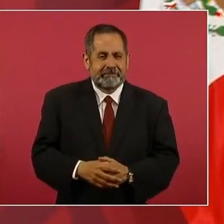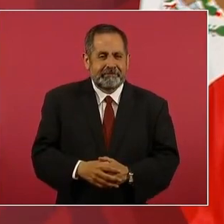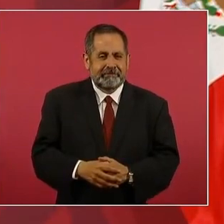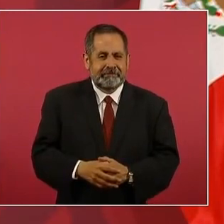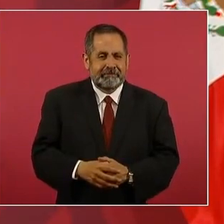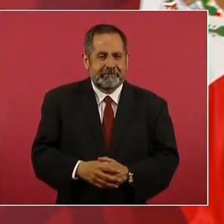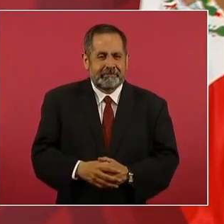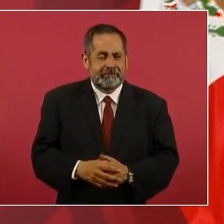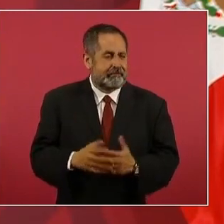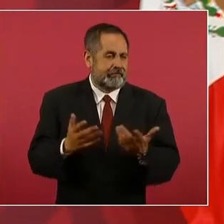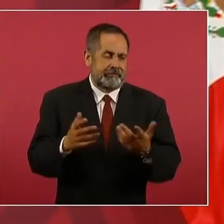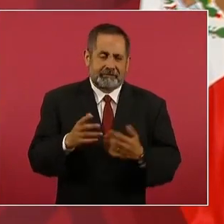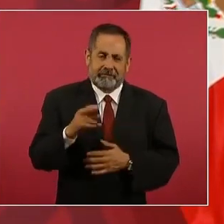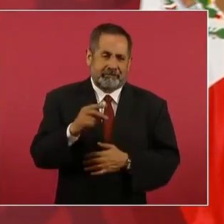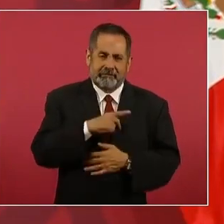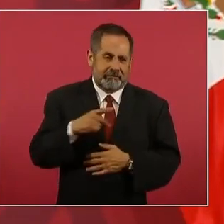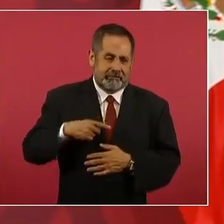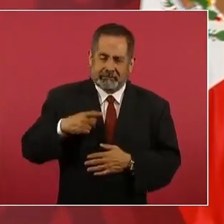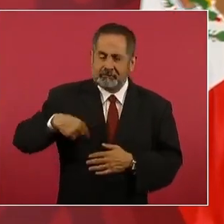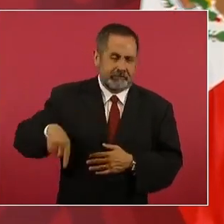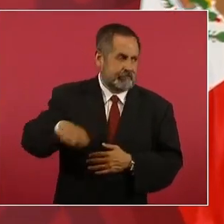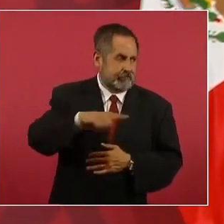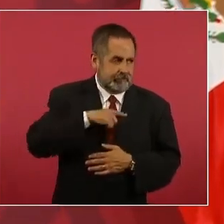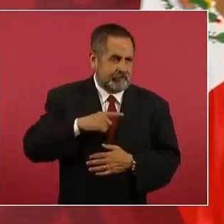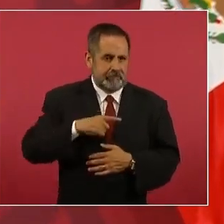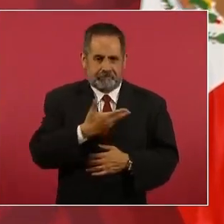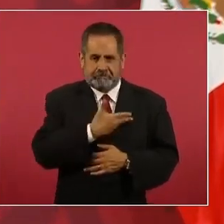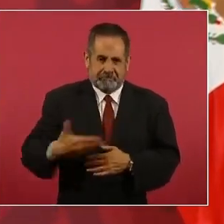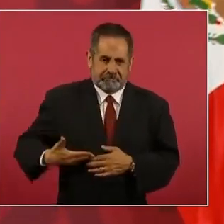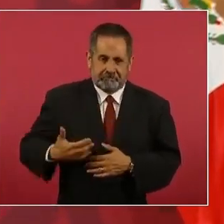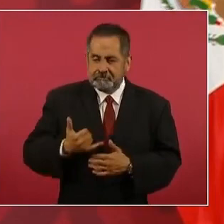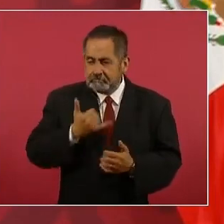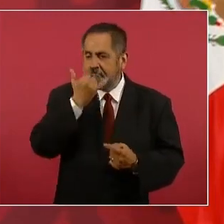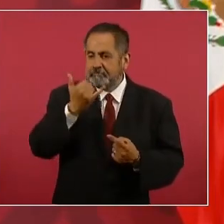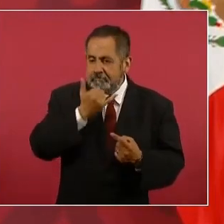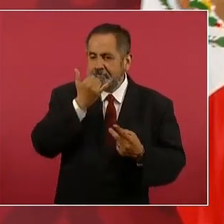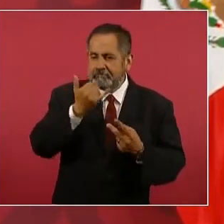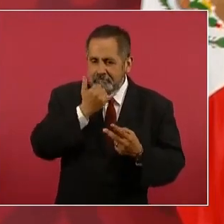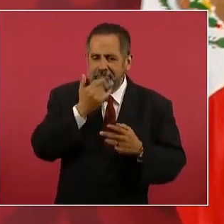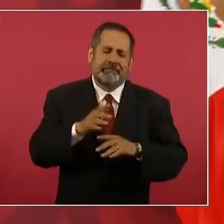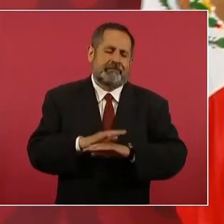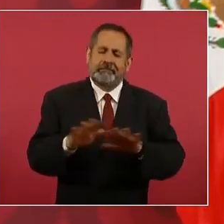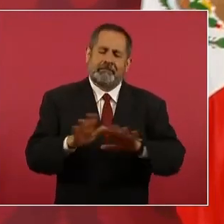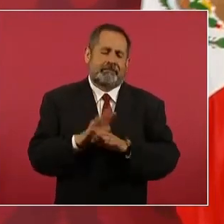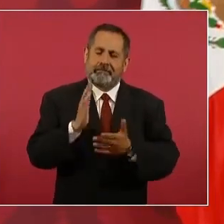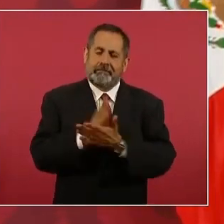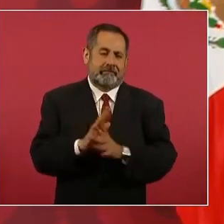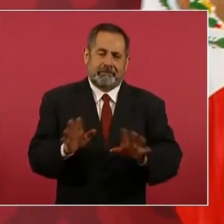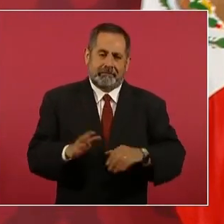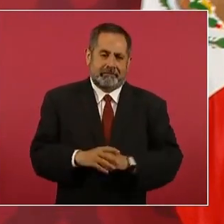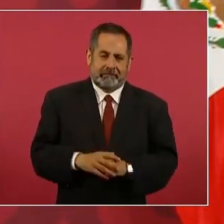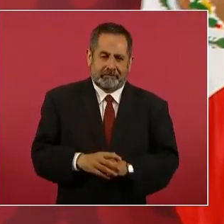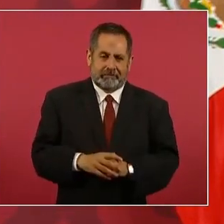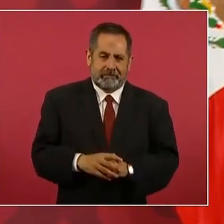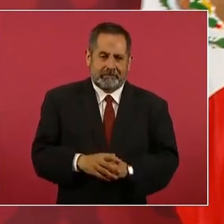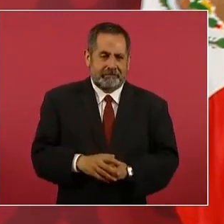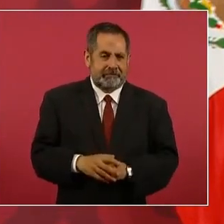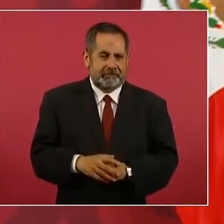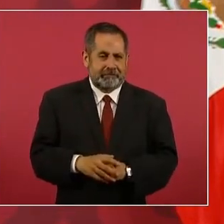Y no cometer más errores como el de